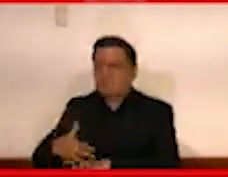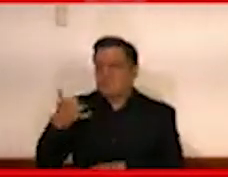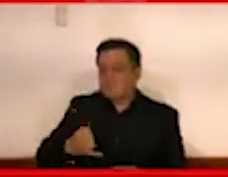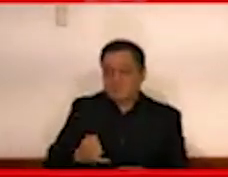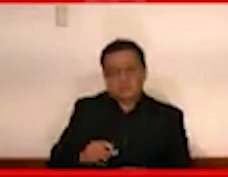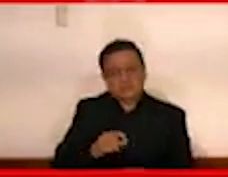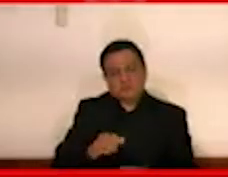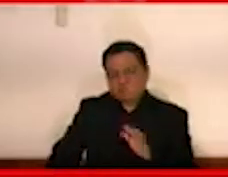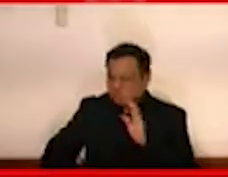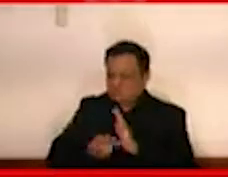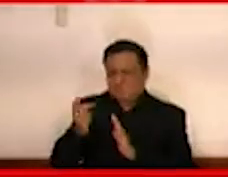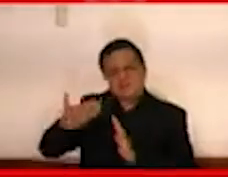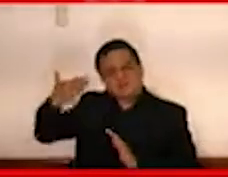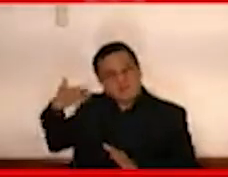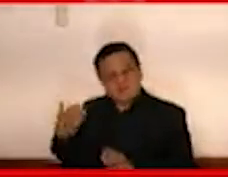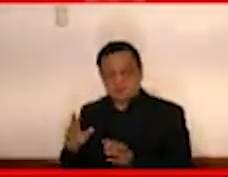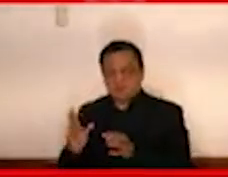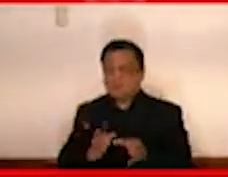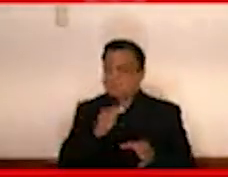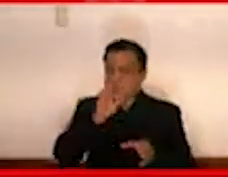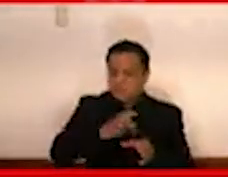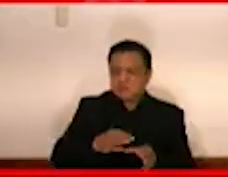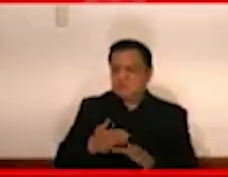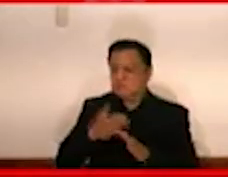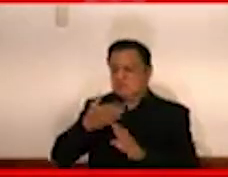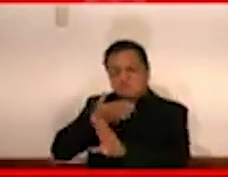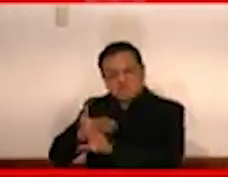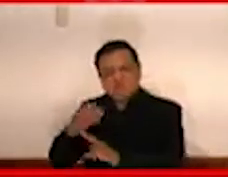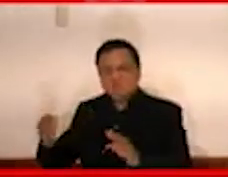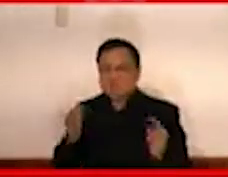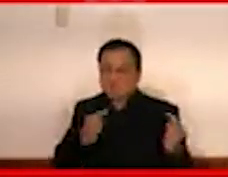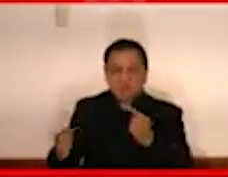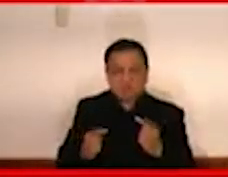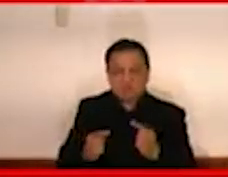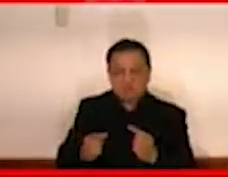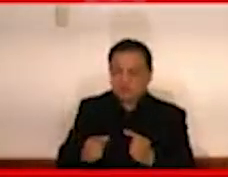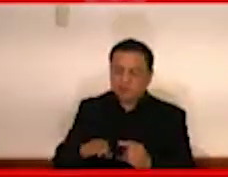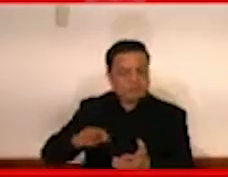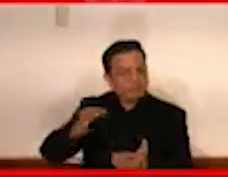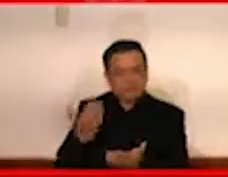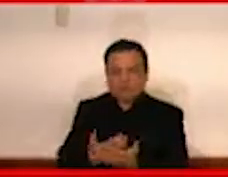violencia vividos en procesos anteriores y que se conduzcan con pleno respeto